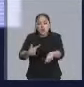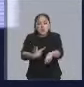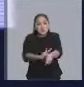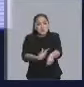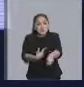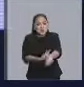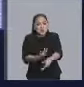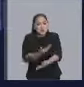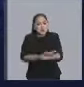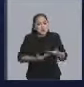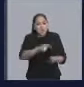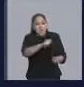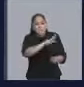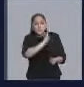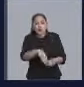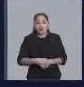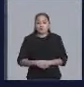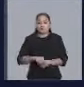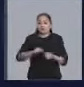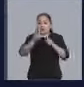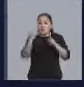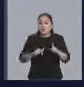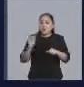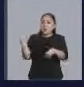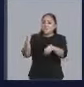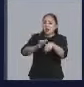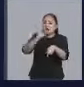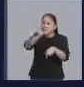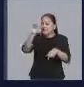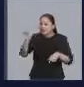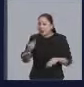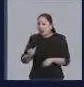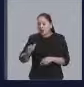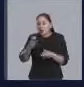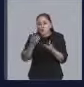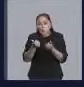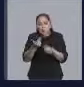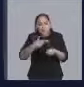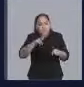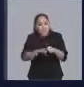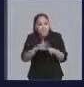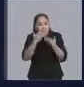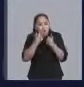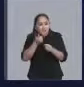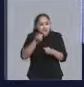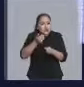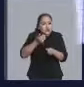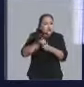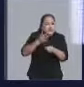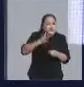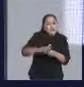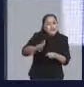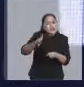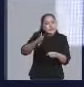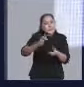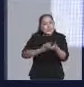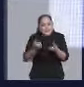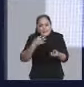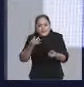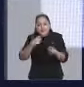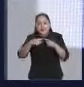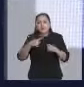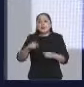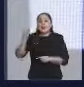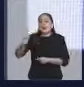país y los reclamos son siempre los mismos. No hay medicinas suficientes en los hospitales, los jóvenes dejando de estudiar porque no tienen acceso a